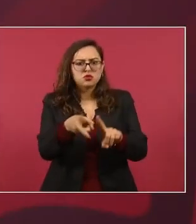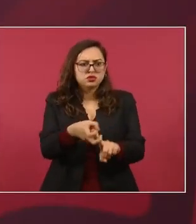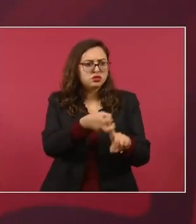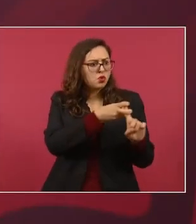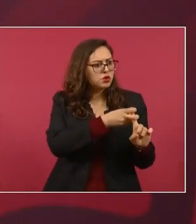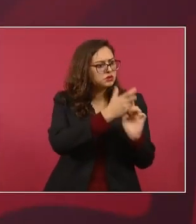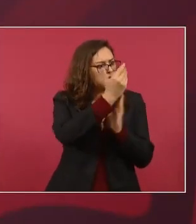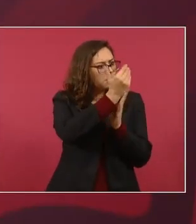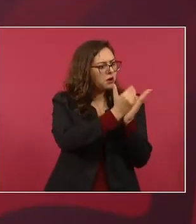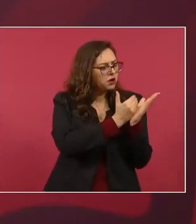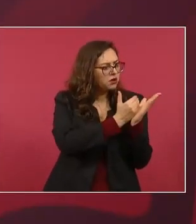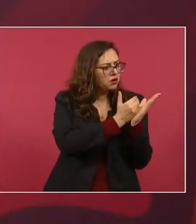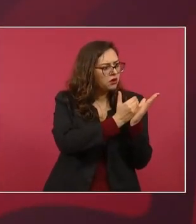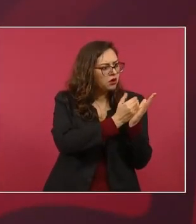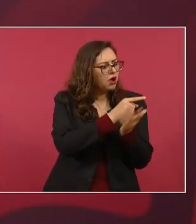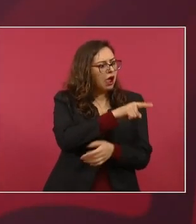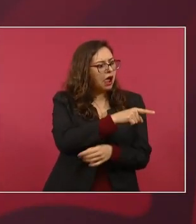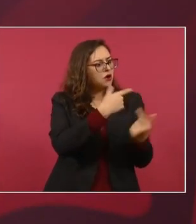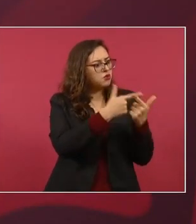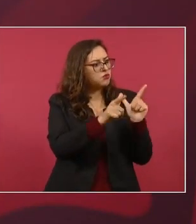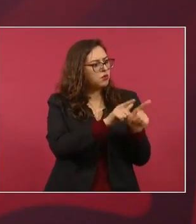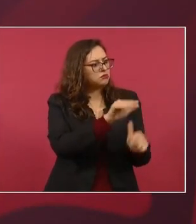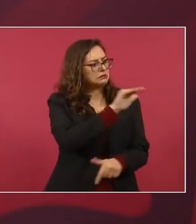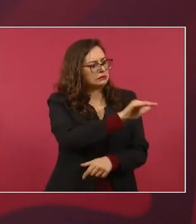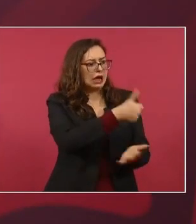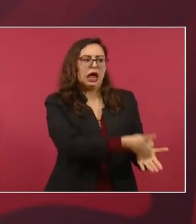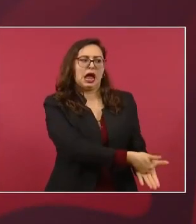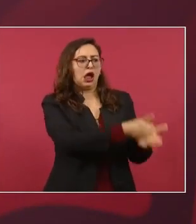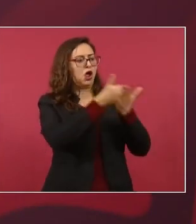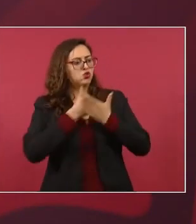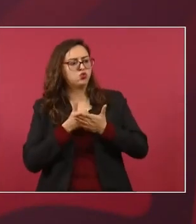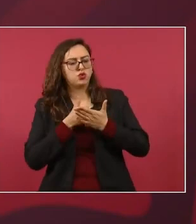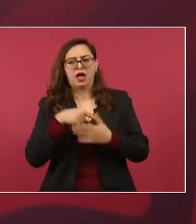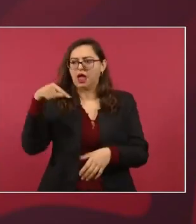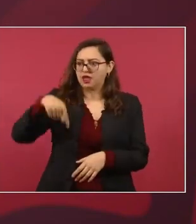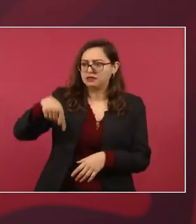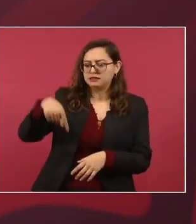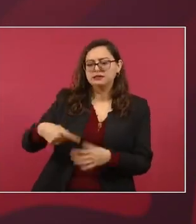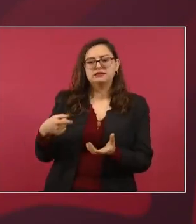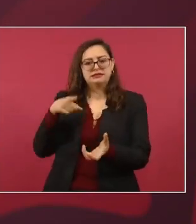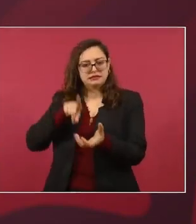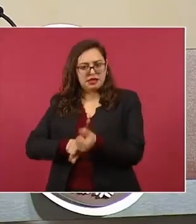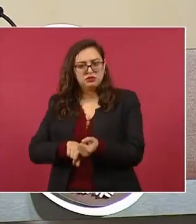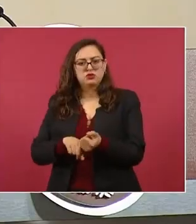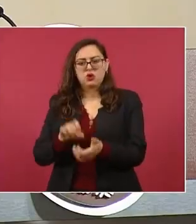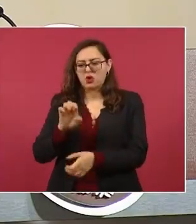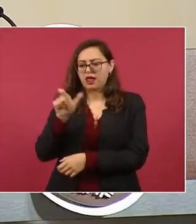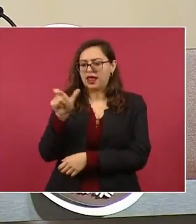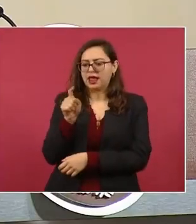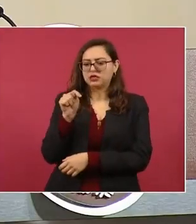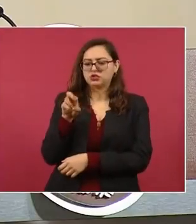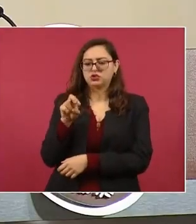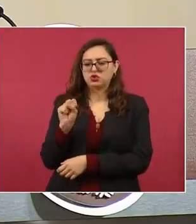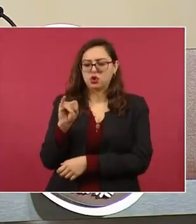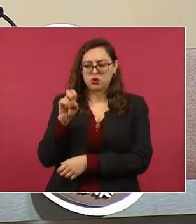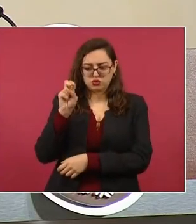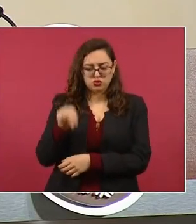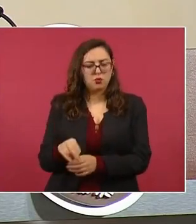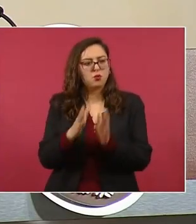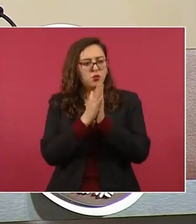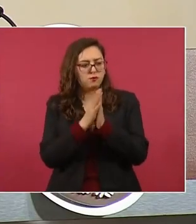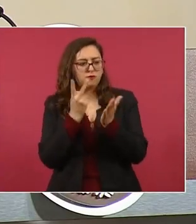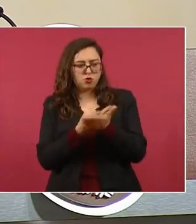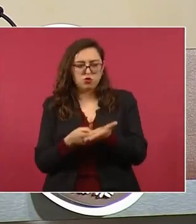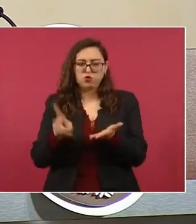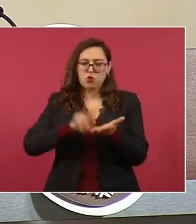detenciones. Ese grupo de compañeros y las unidades antisecuestros también atiendan, o